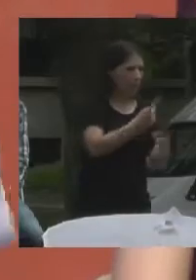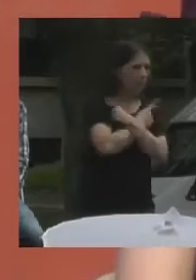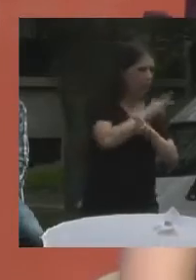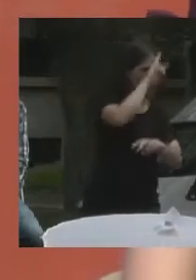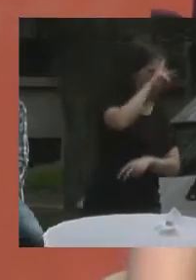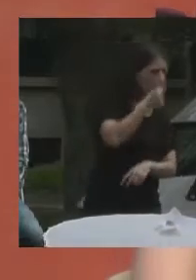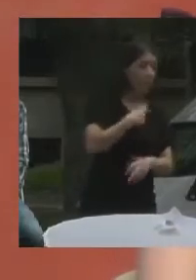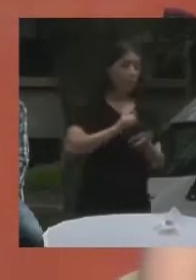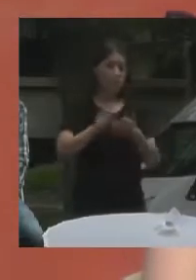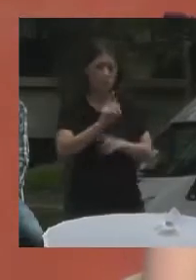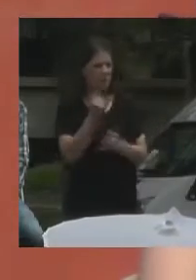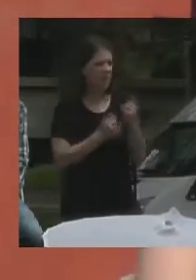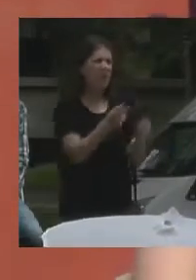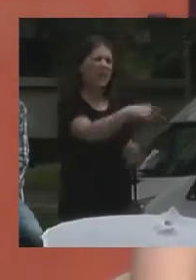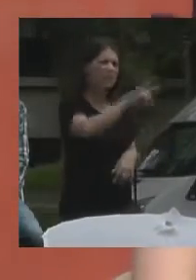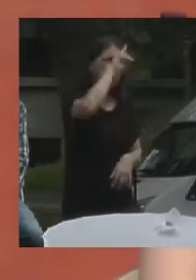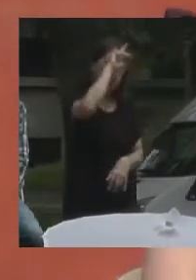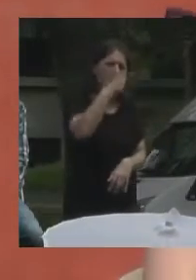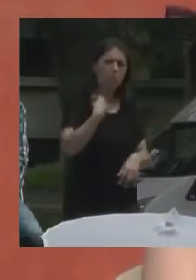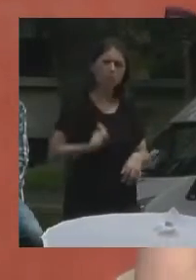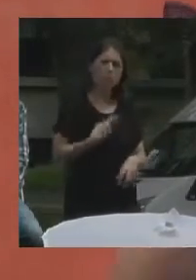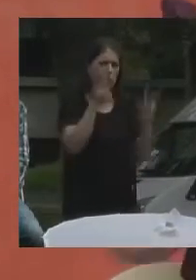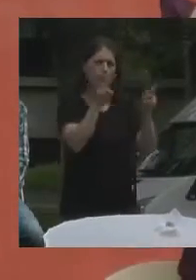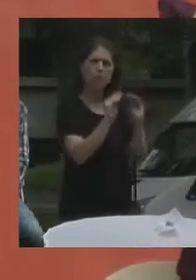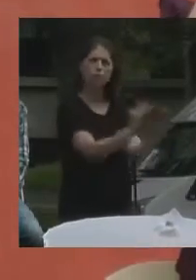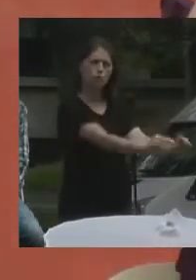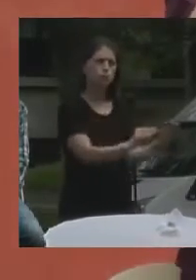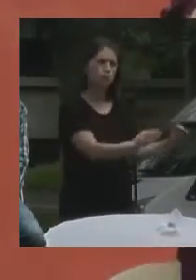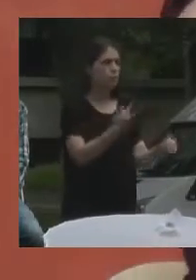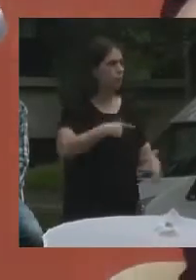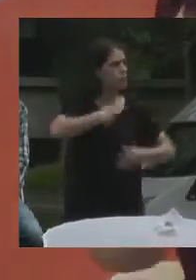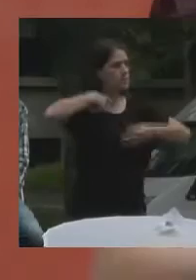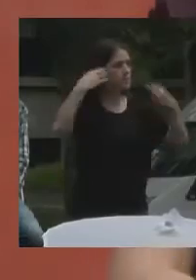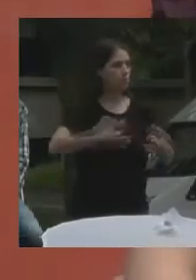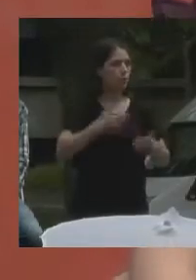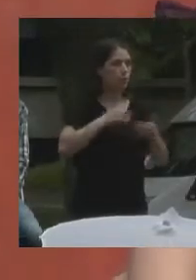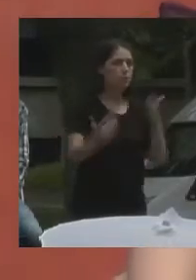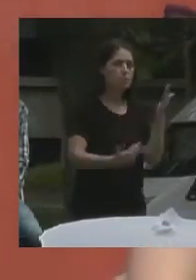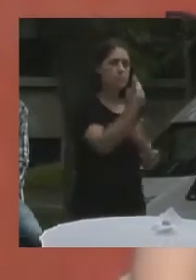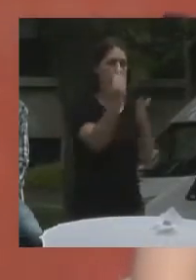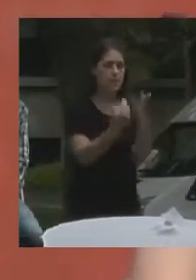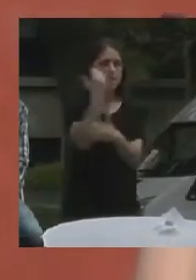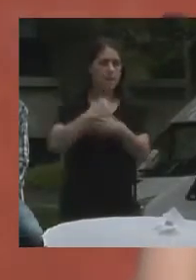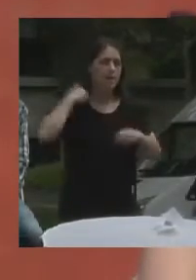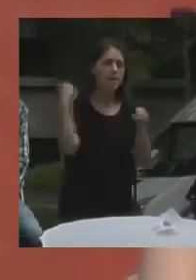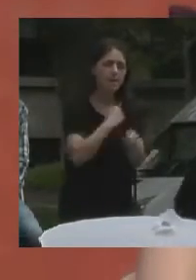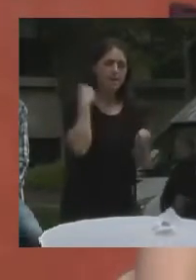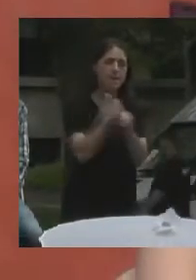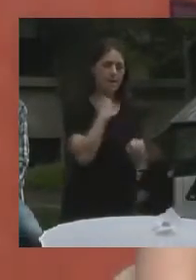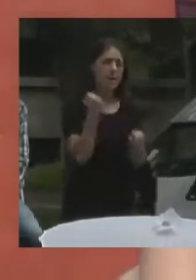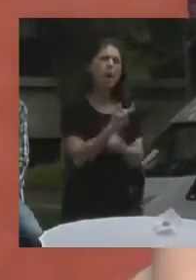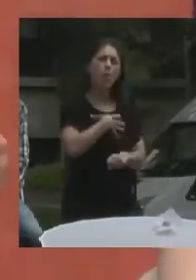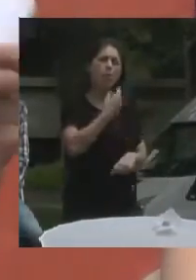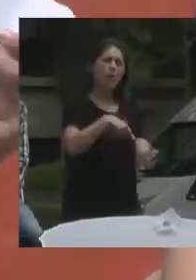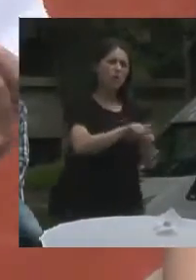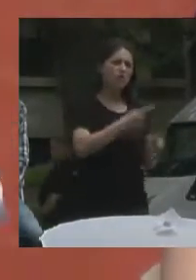estean preocupados polo que teñen que estar preocupados. En eso está de seguros que non vamos deixar ningún día de aliento, aínda que cometamos